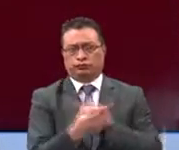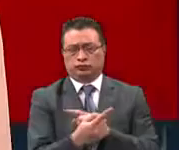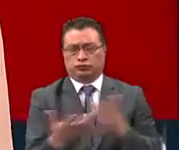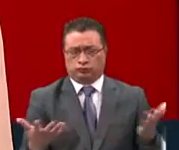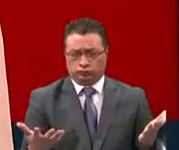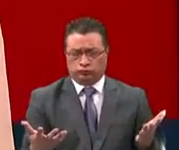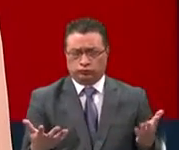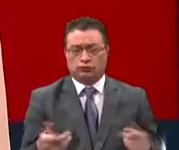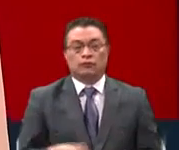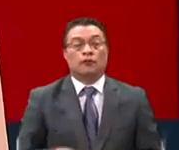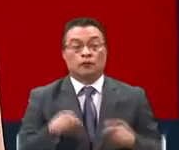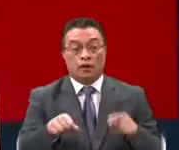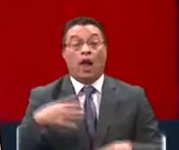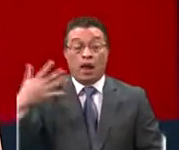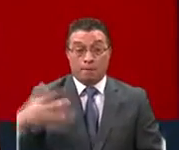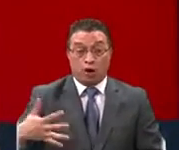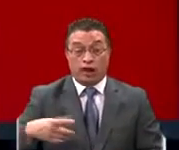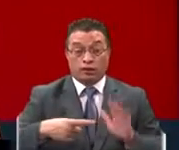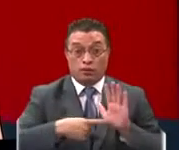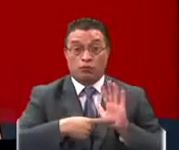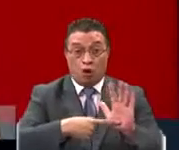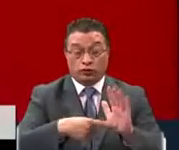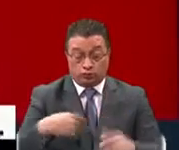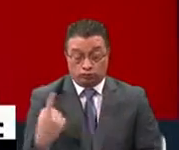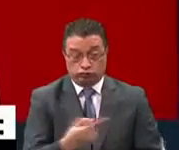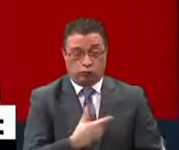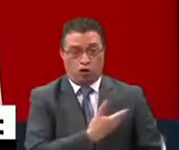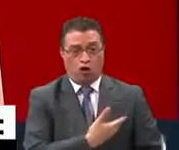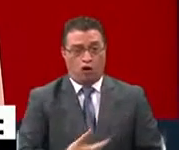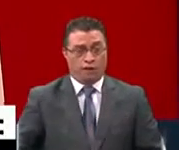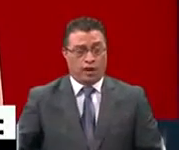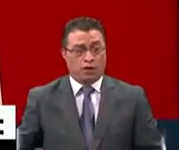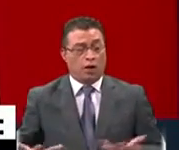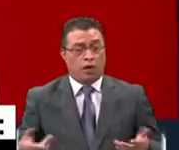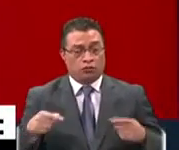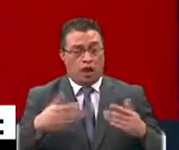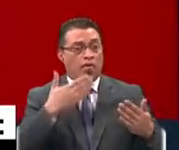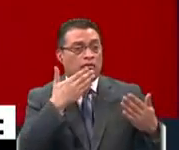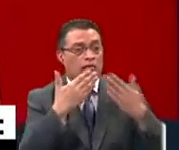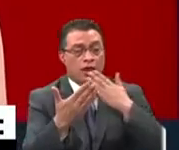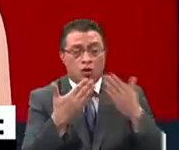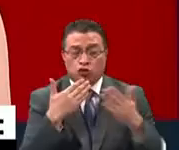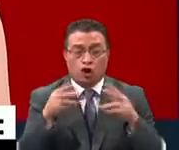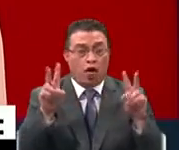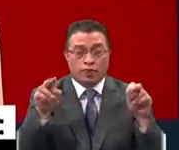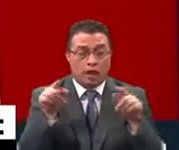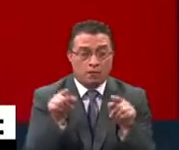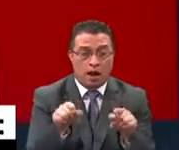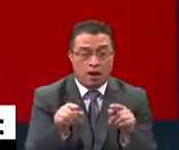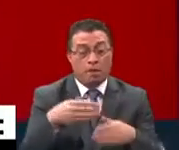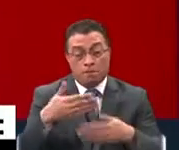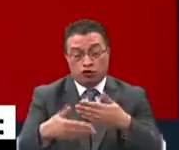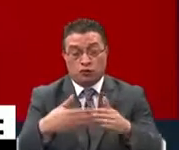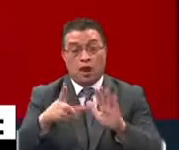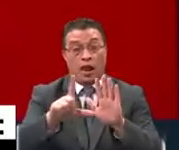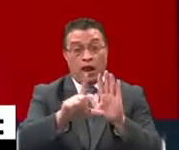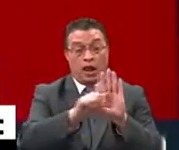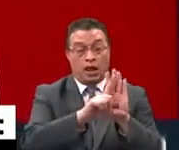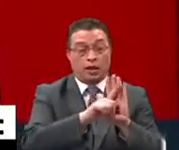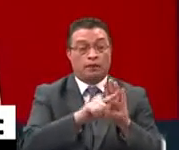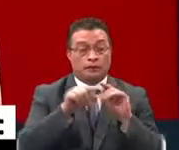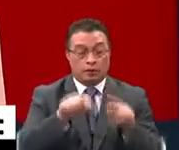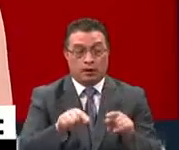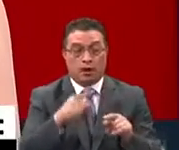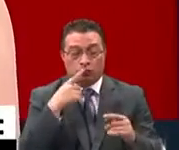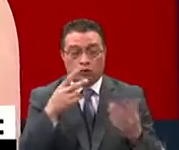diagnóstico. Bueno, pero lo importante es las señales que hemos dado como gobierno en el marco de la discusión del proceso legislativo. Pero a partir de